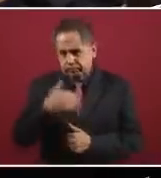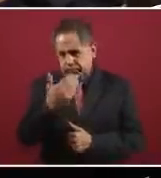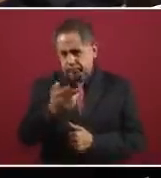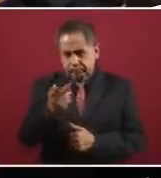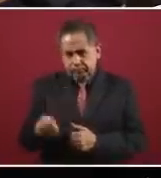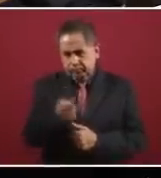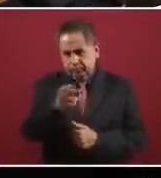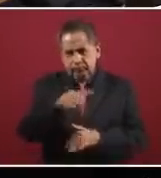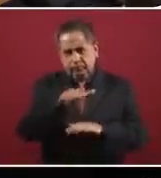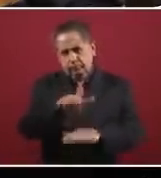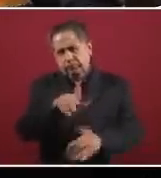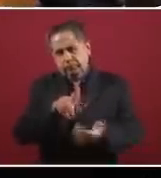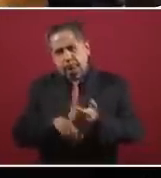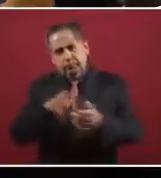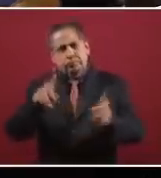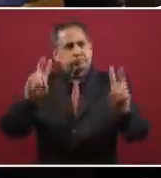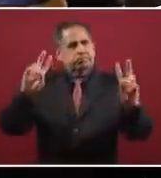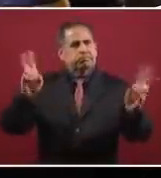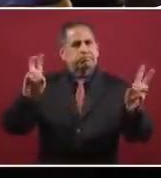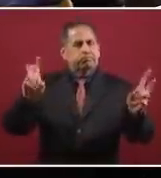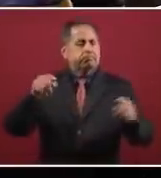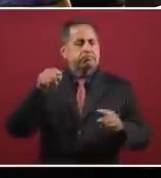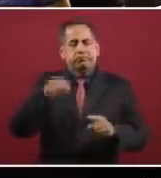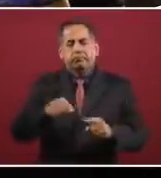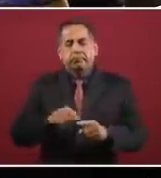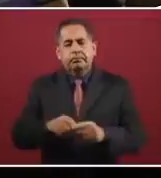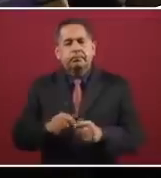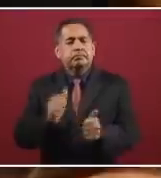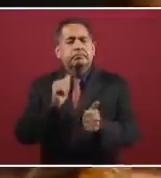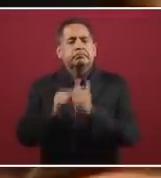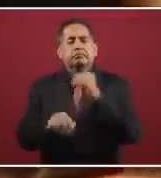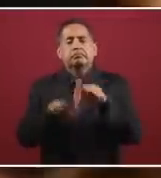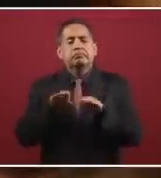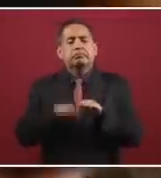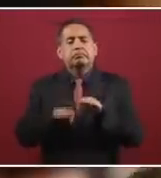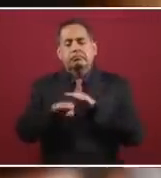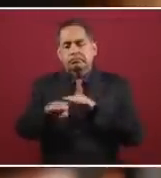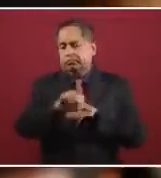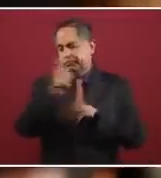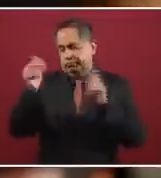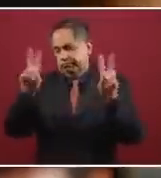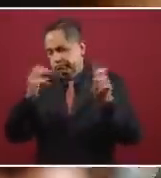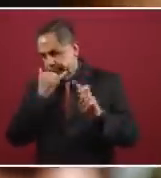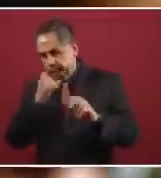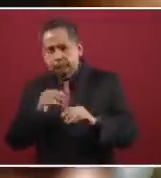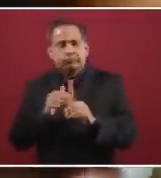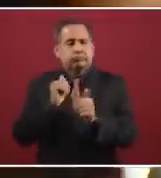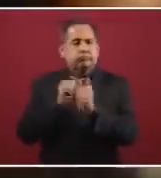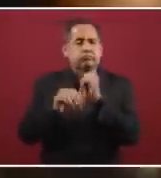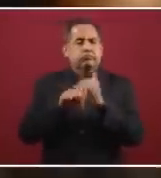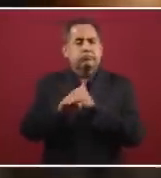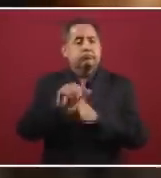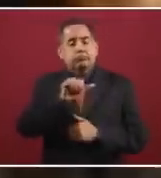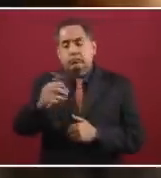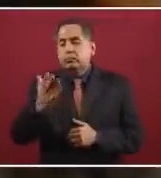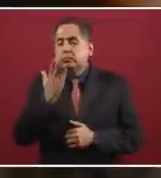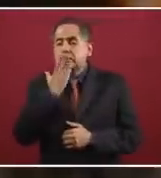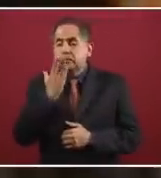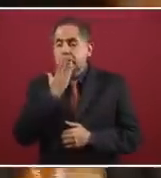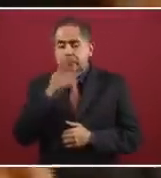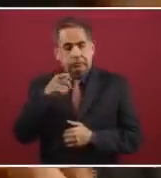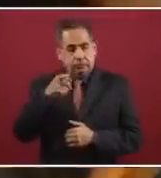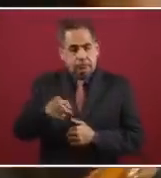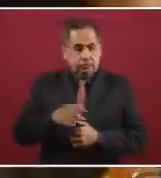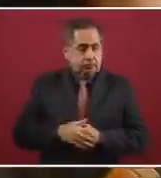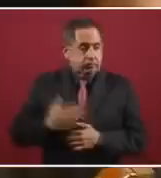pregunta sobre el tema de la carretera, entrando en otro tema rápidamente, de Sonora.